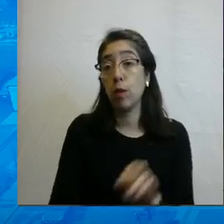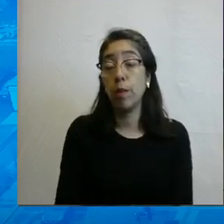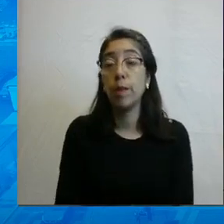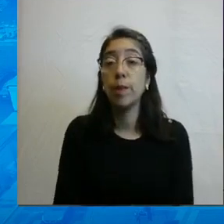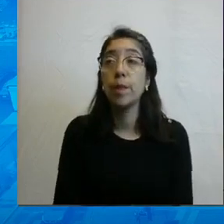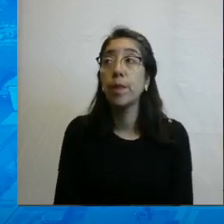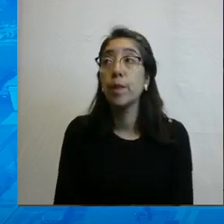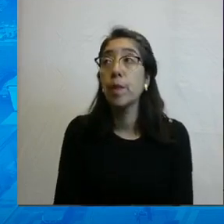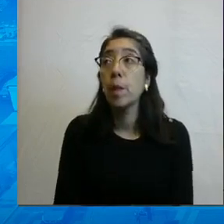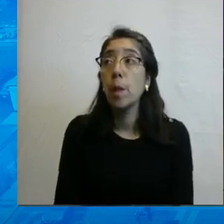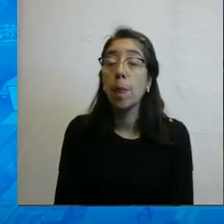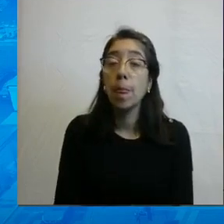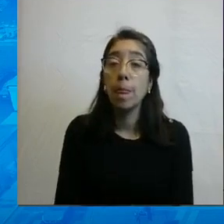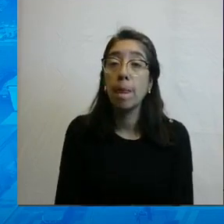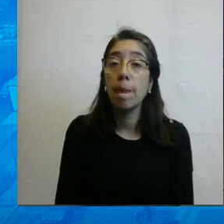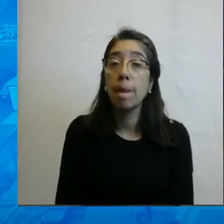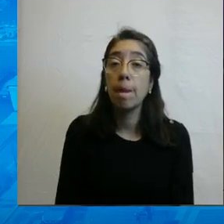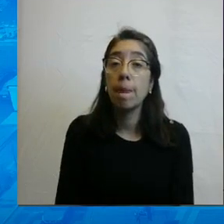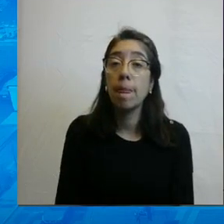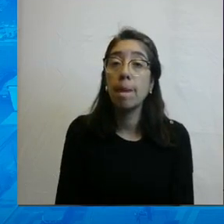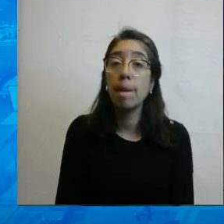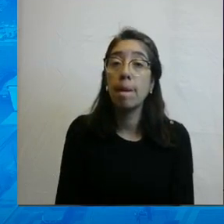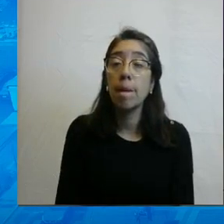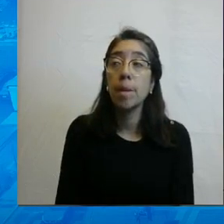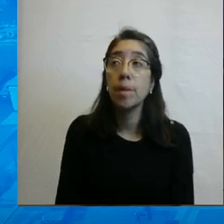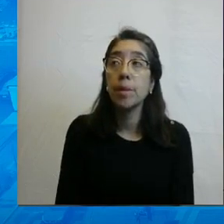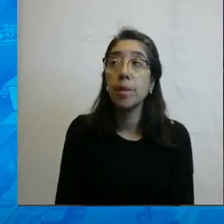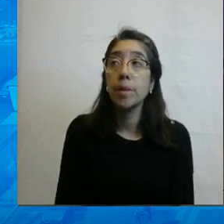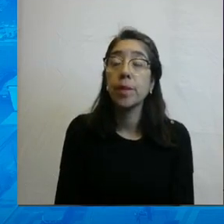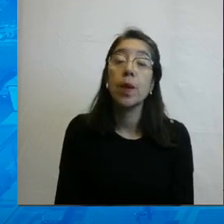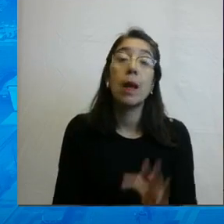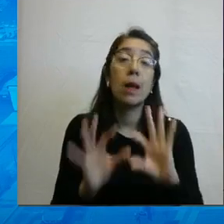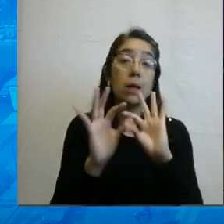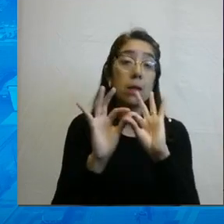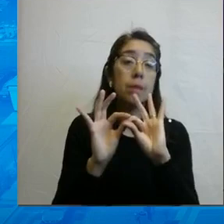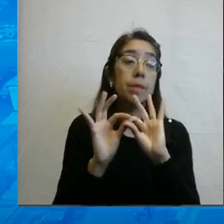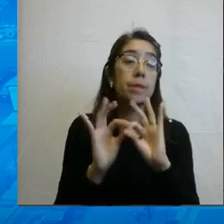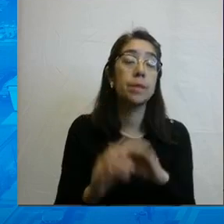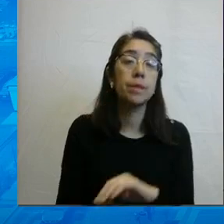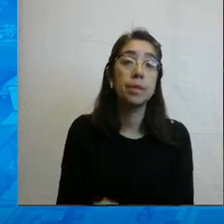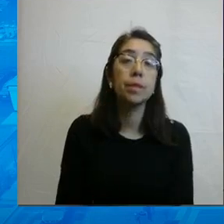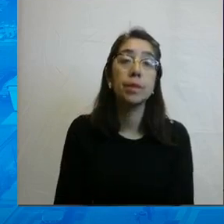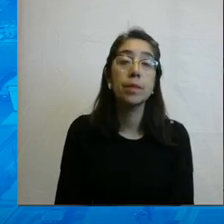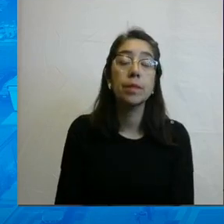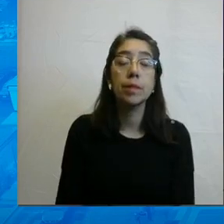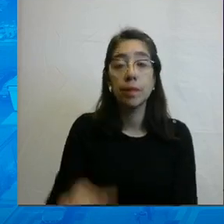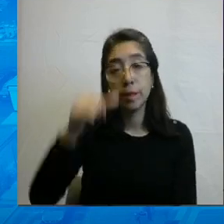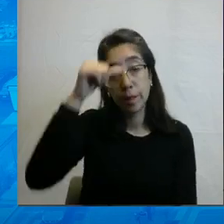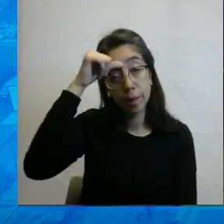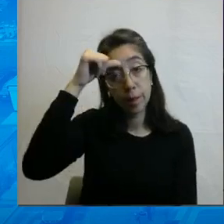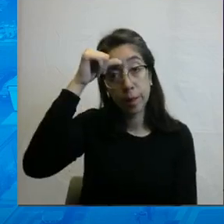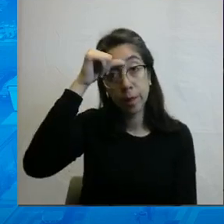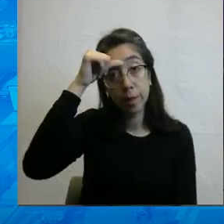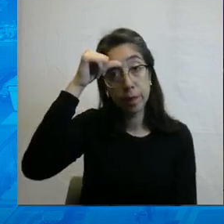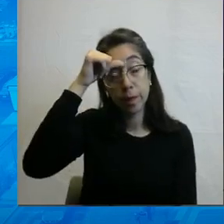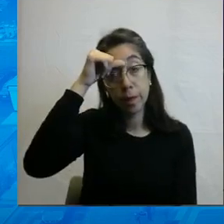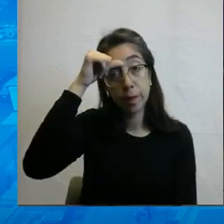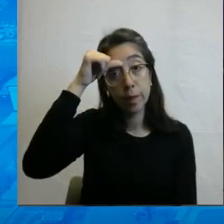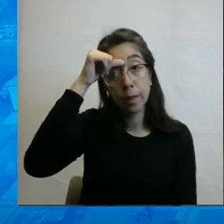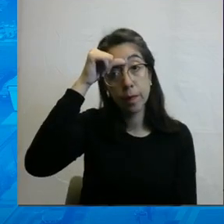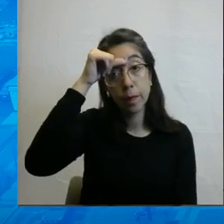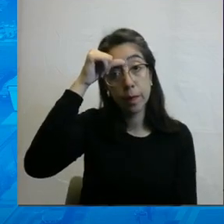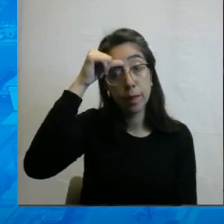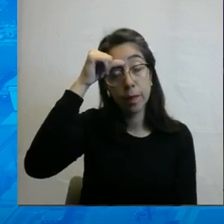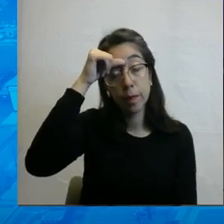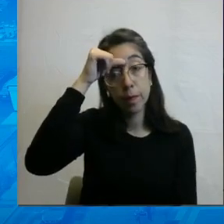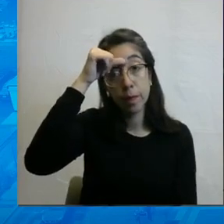¿Queda satisfecho con la respuesta, concejal Domínguez? Sí, ya. Muchas gracias, administrador.